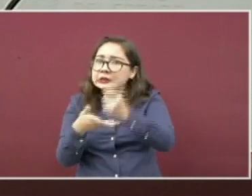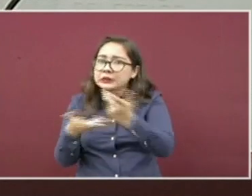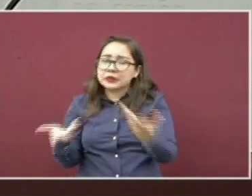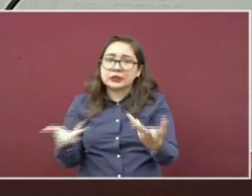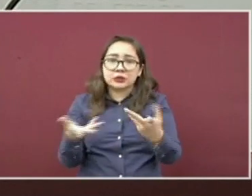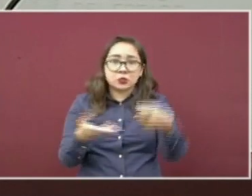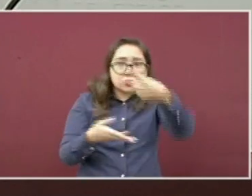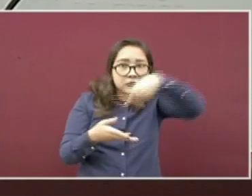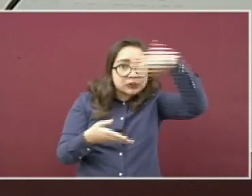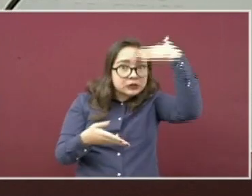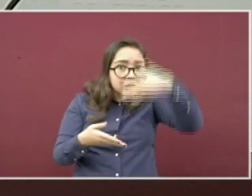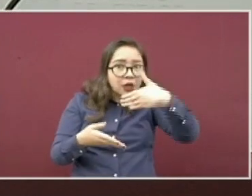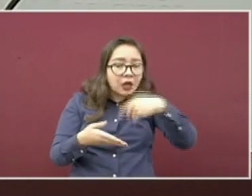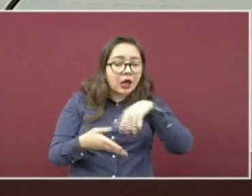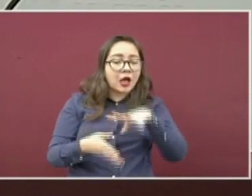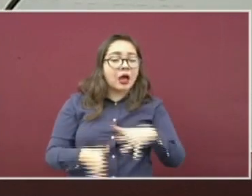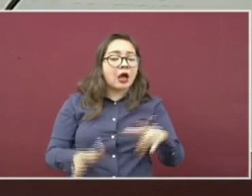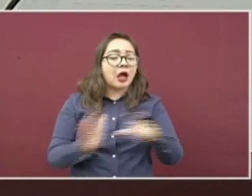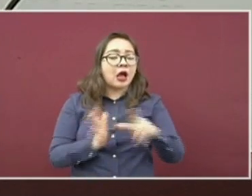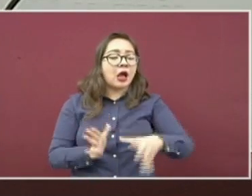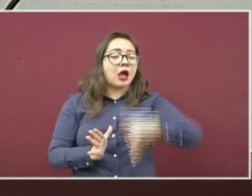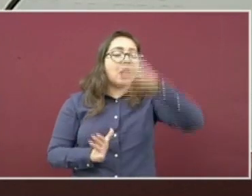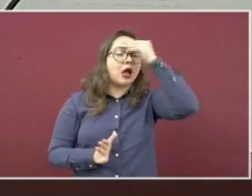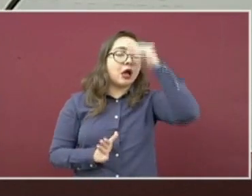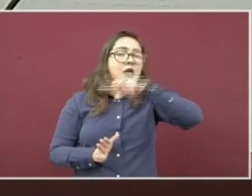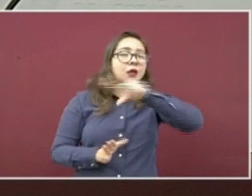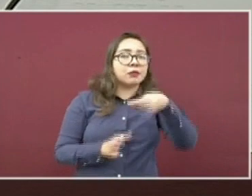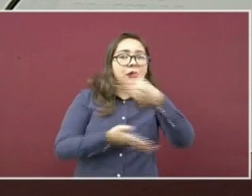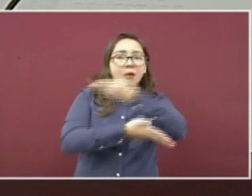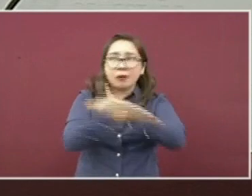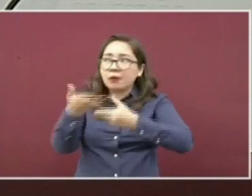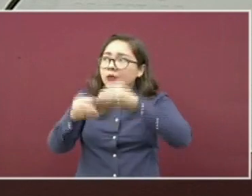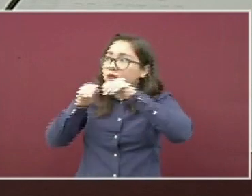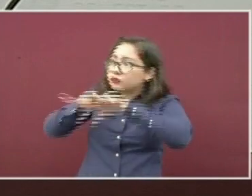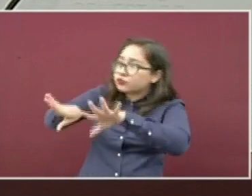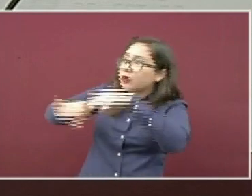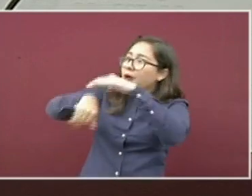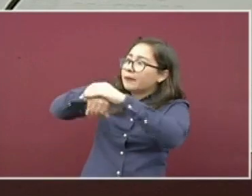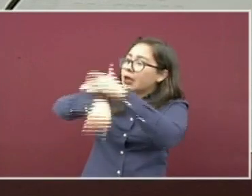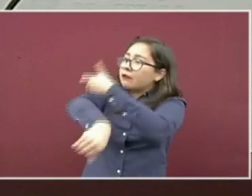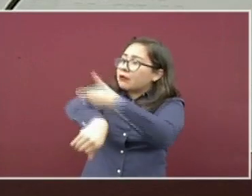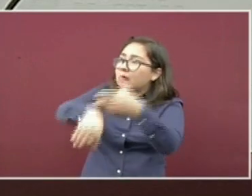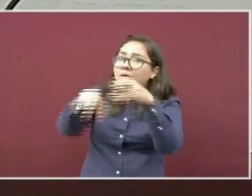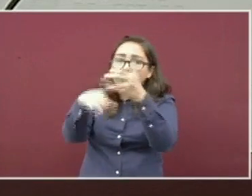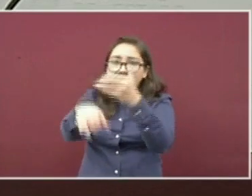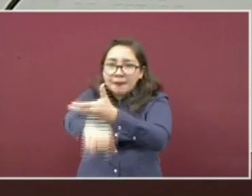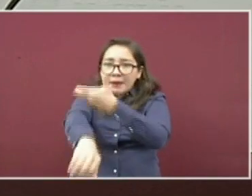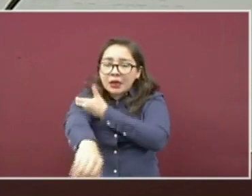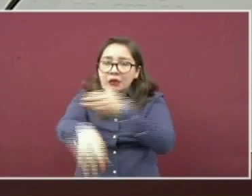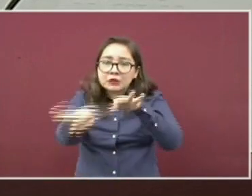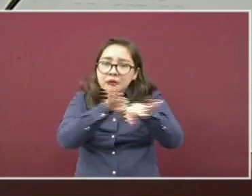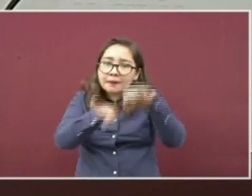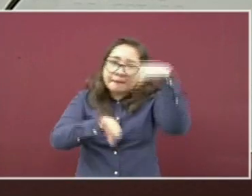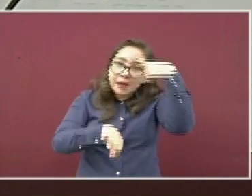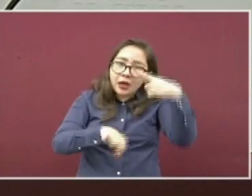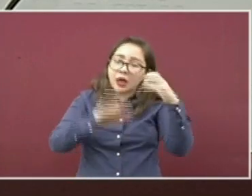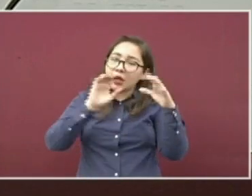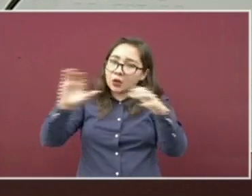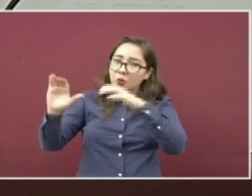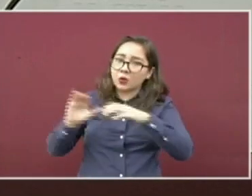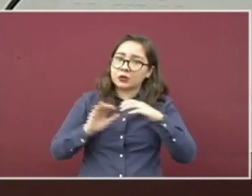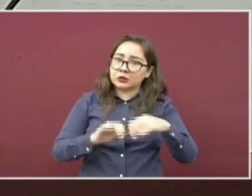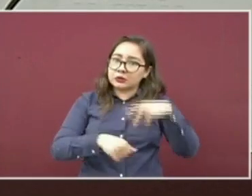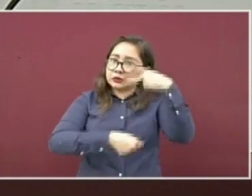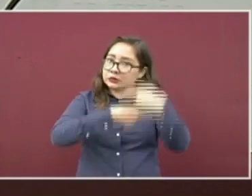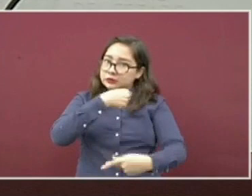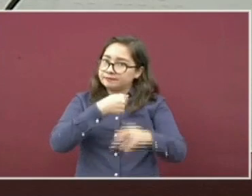lo compartan entre sus familiares, amigos y compañeros de trabajo, a fin de que tomen sus medidas de precaución y no se